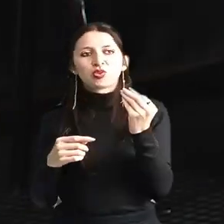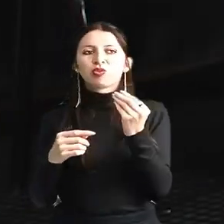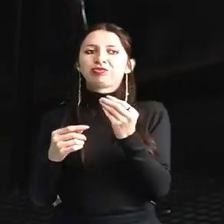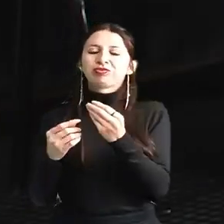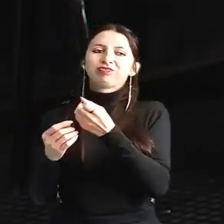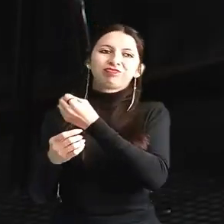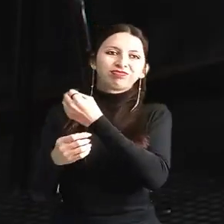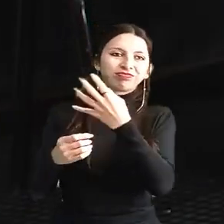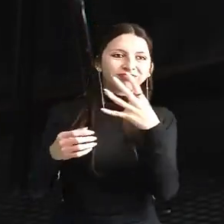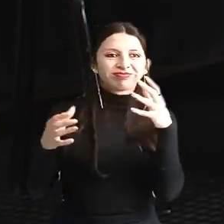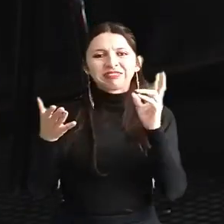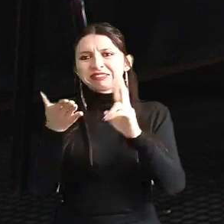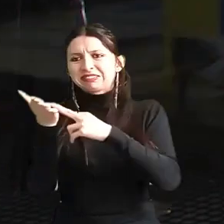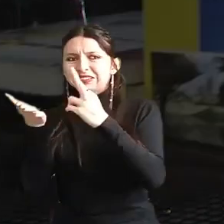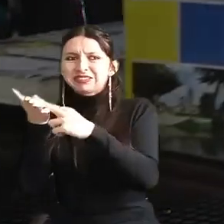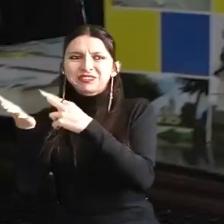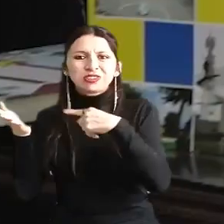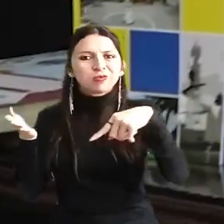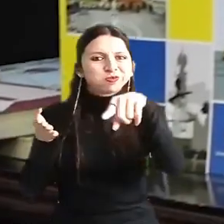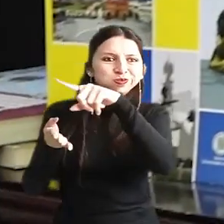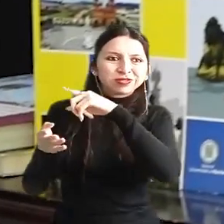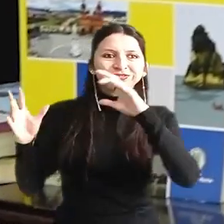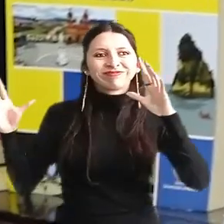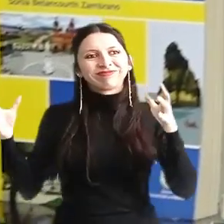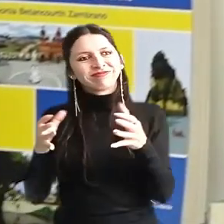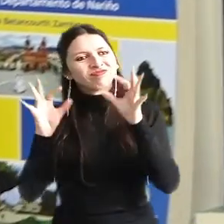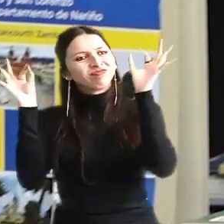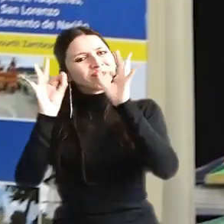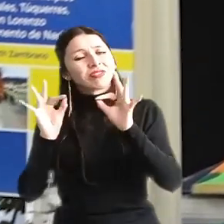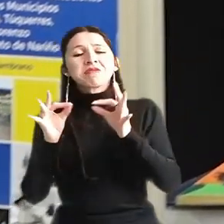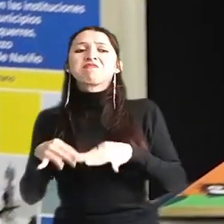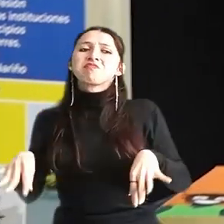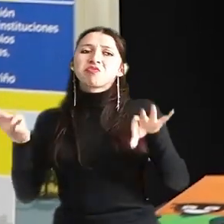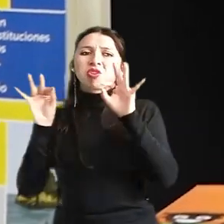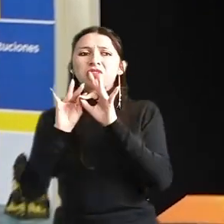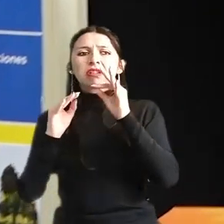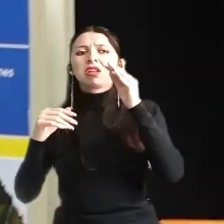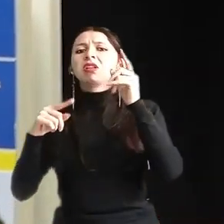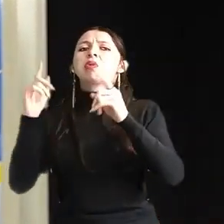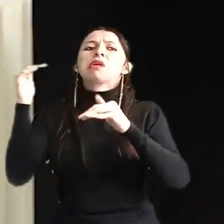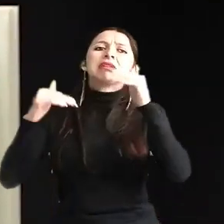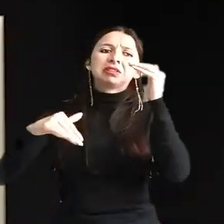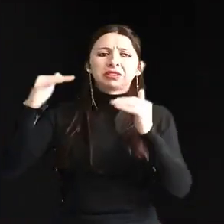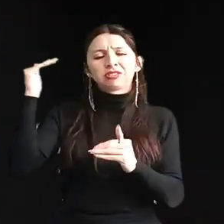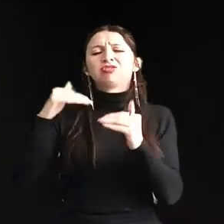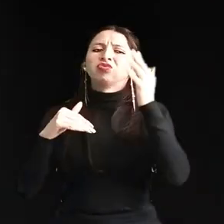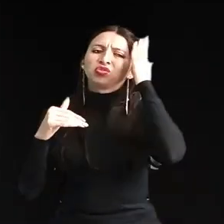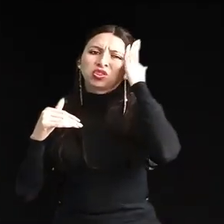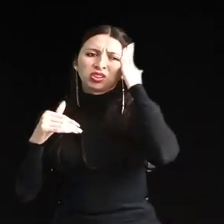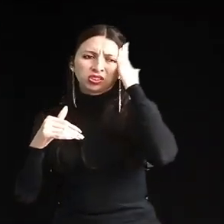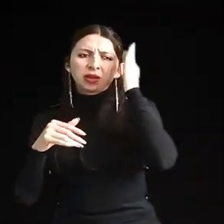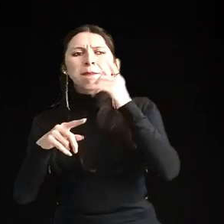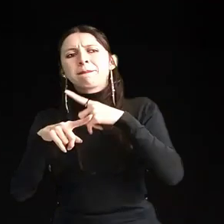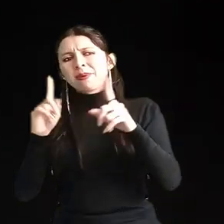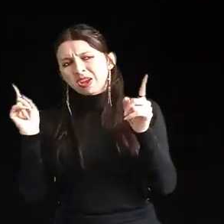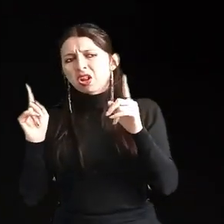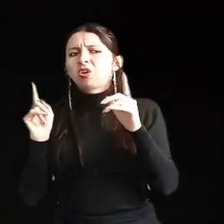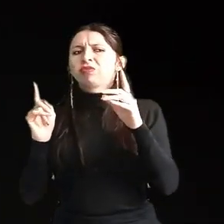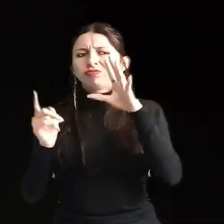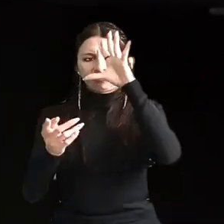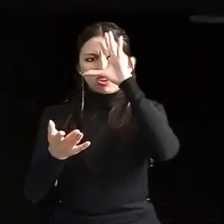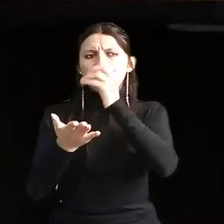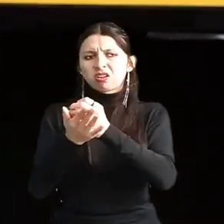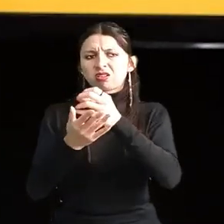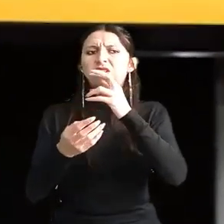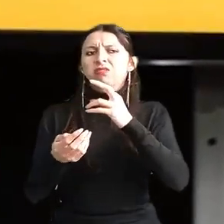de alguna en mayor o en menor medida han recibido comentarios y se han visibilizado Y eso es lo que ha